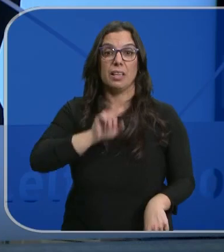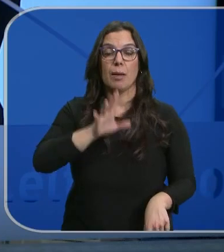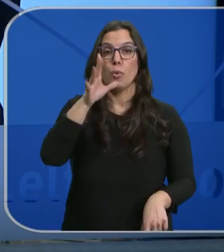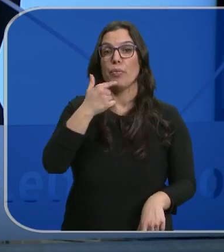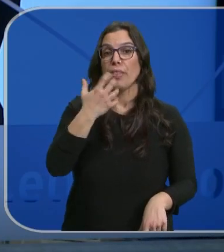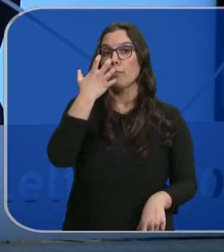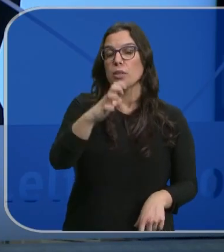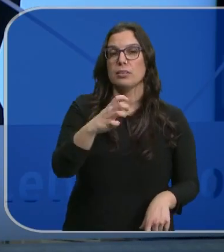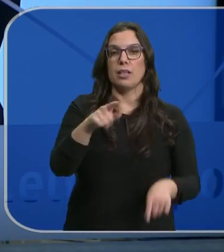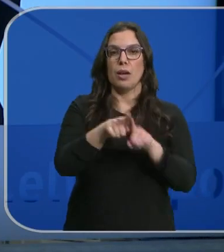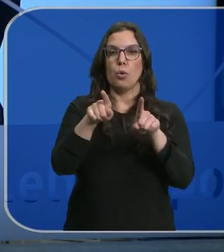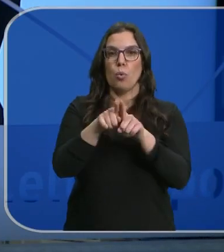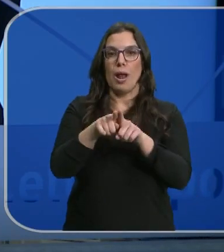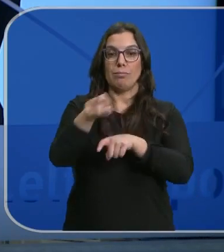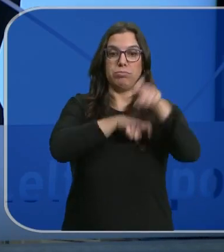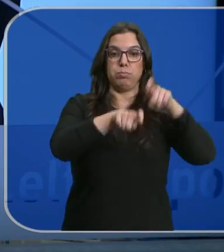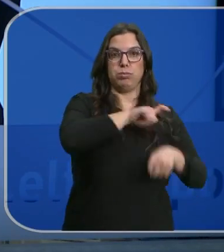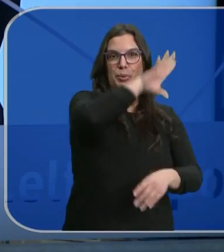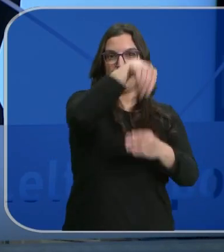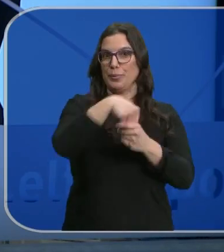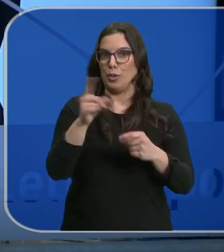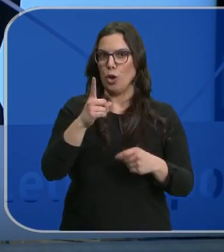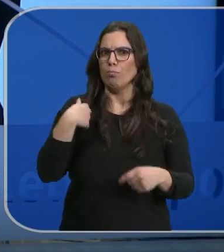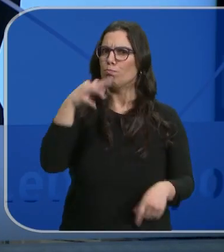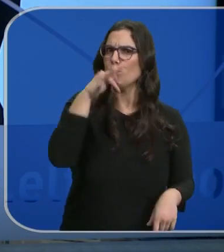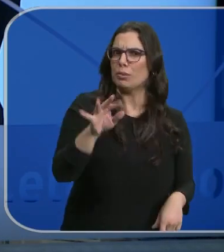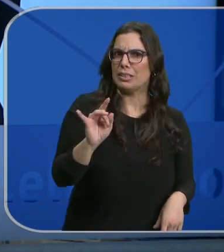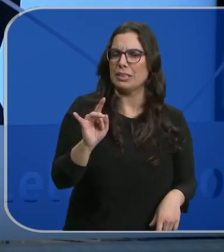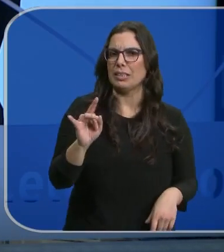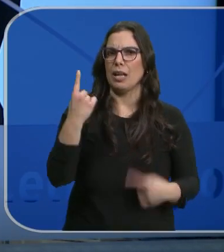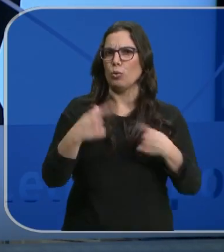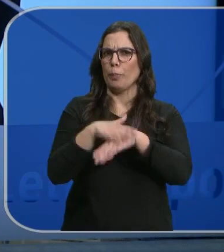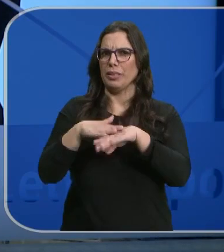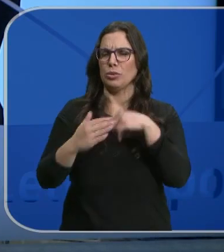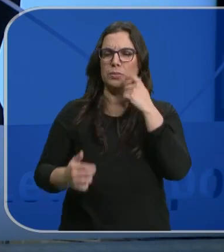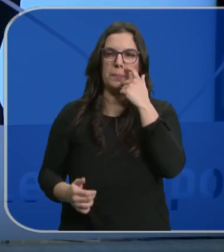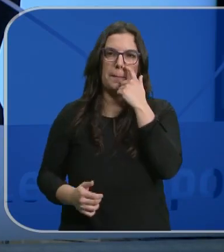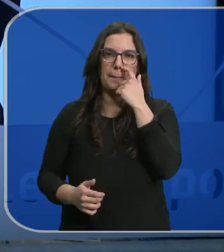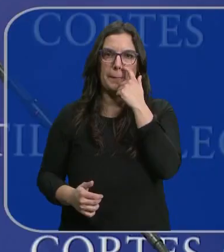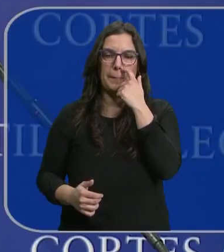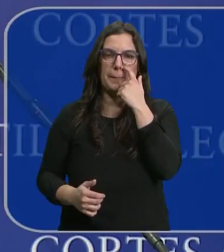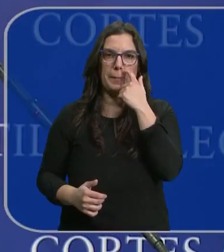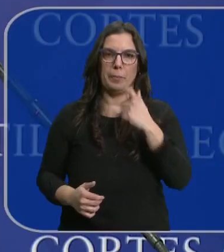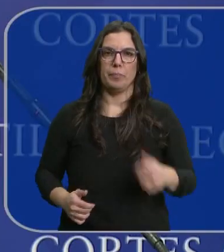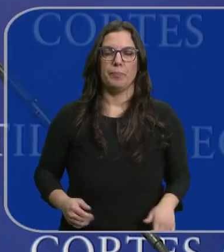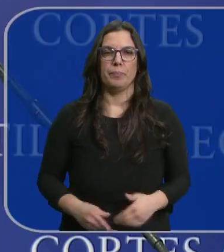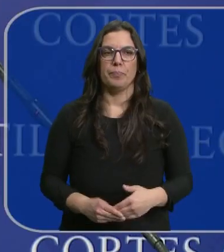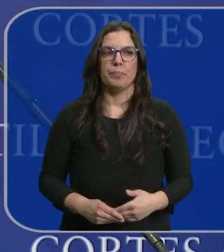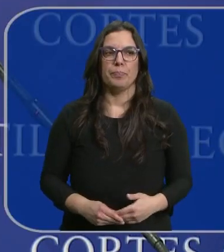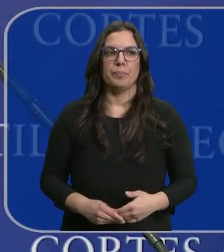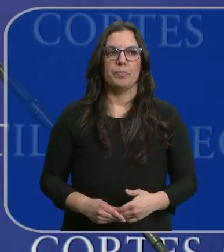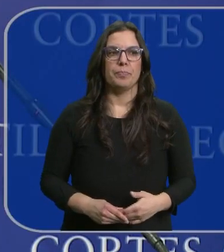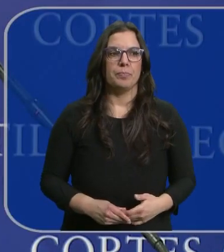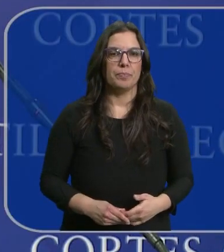porque asegura que no están teniendo carácter retroactivo como habían prometido varios ministros. No lo